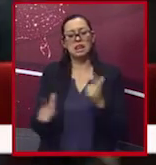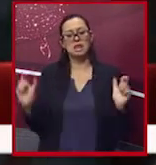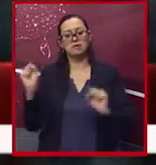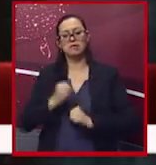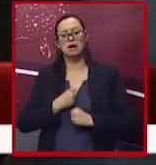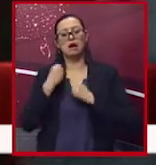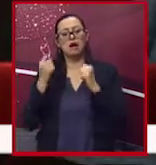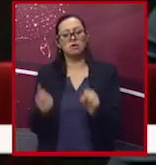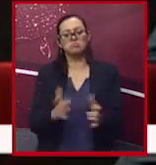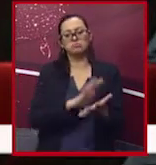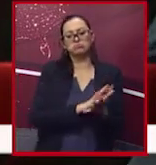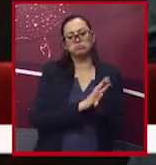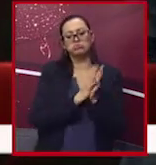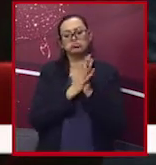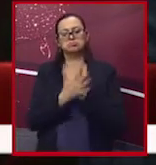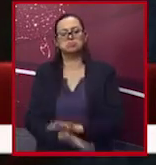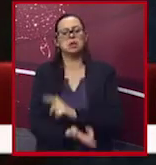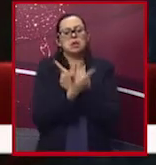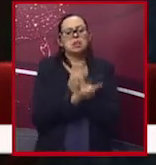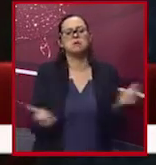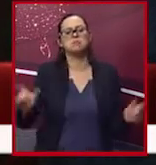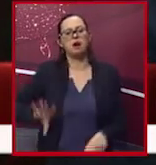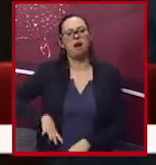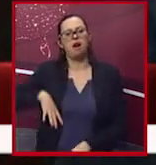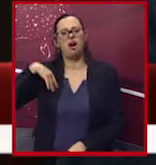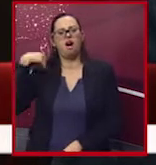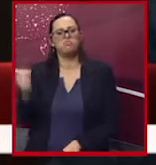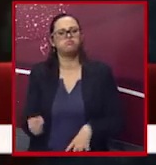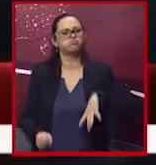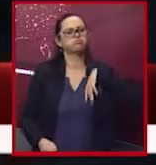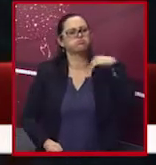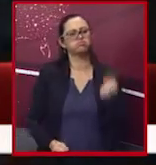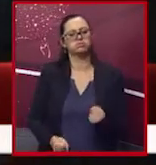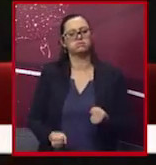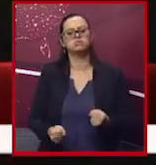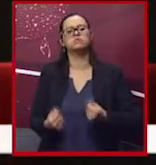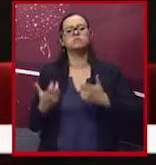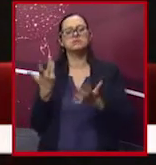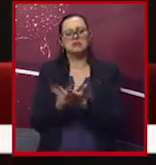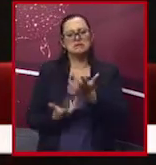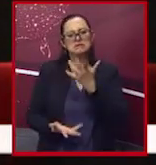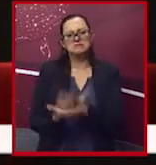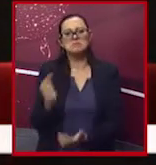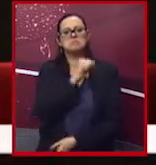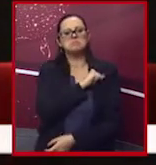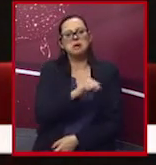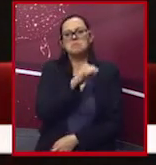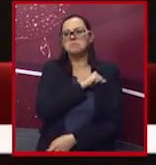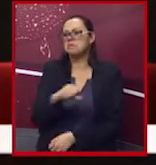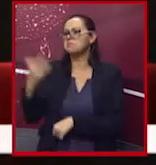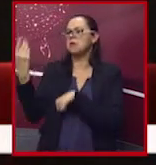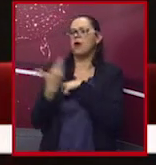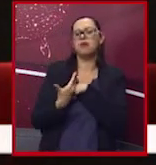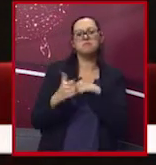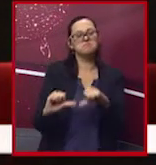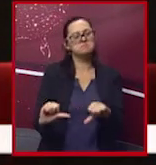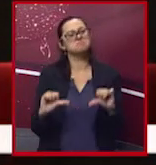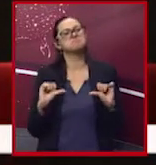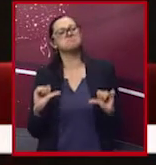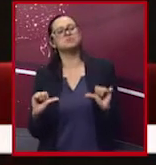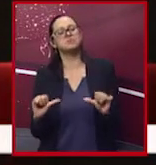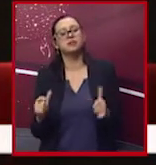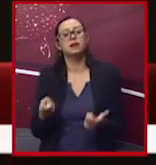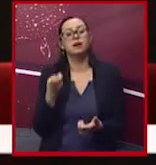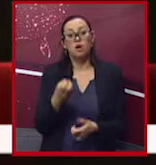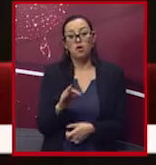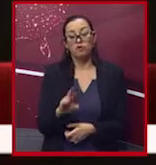expresión a ser un camino libre para abusar del poder y cometer actos ilícitos sin consecuencias penales.